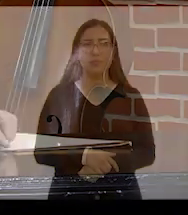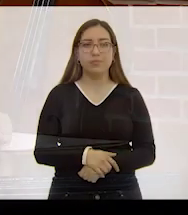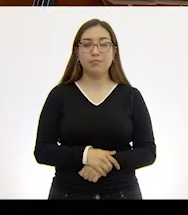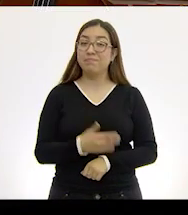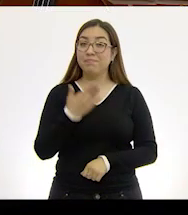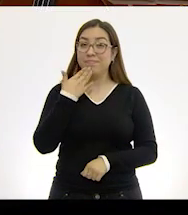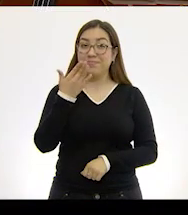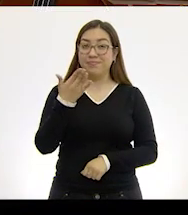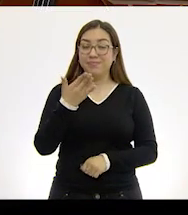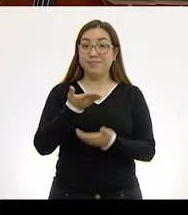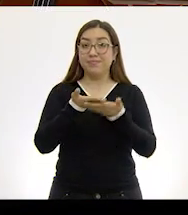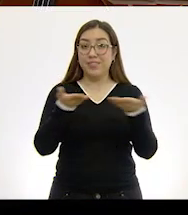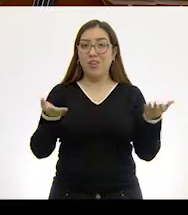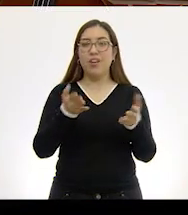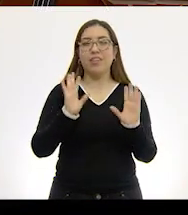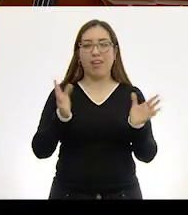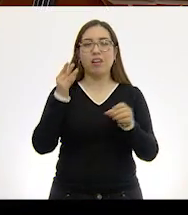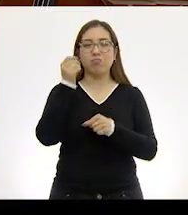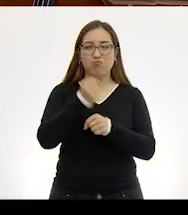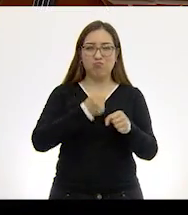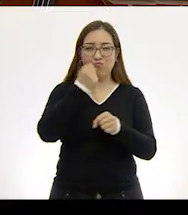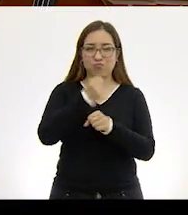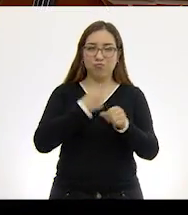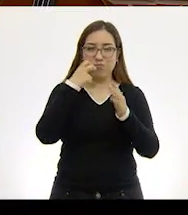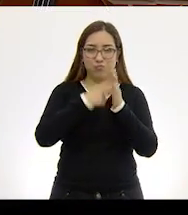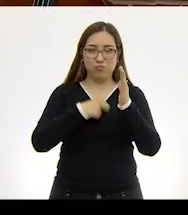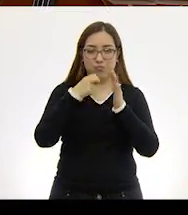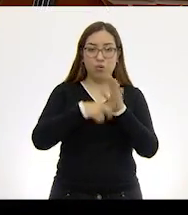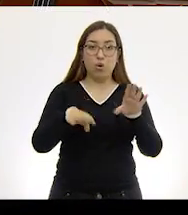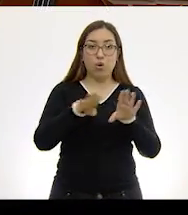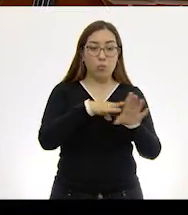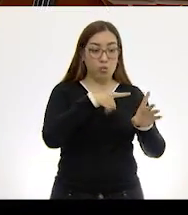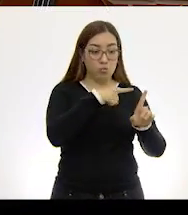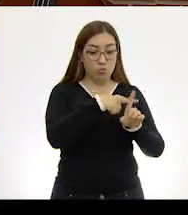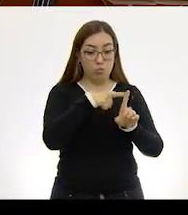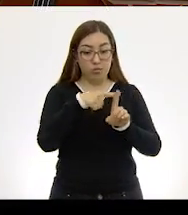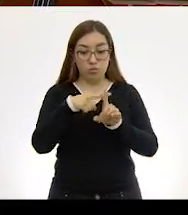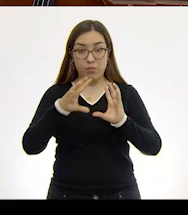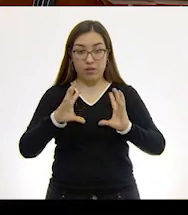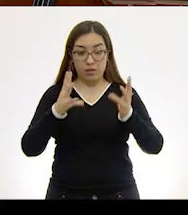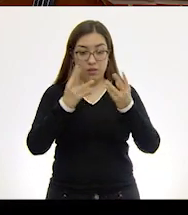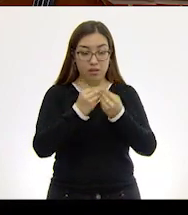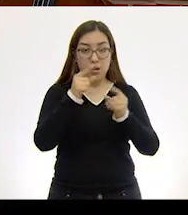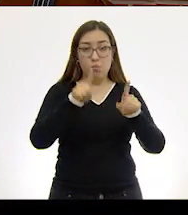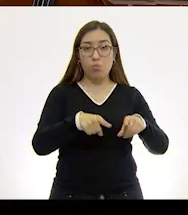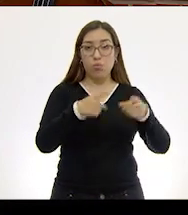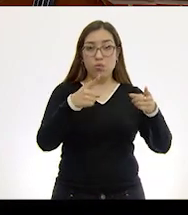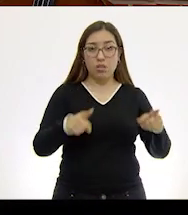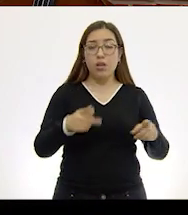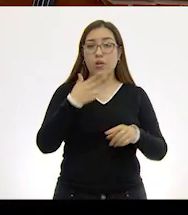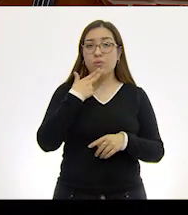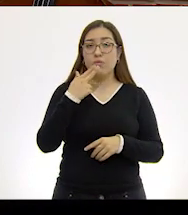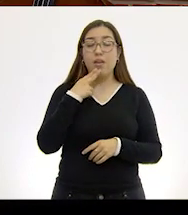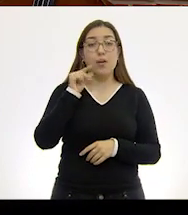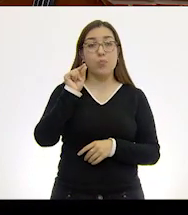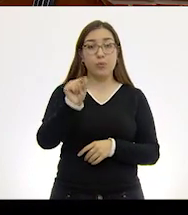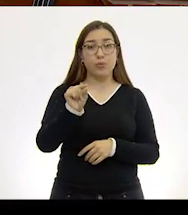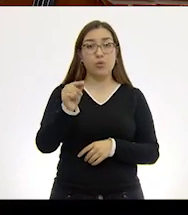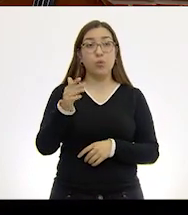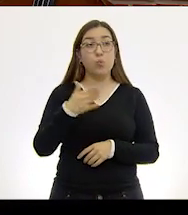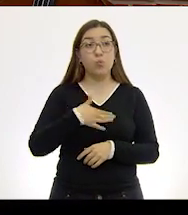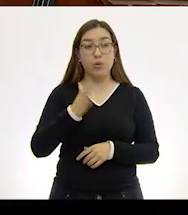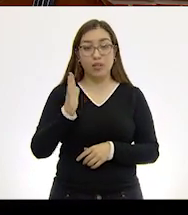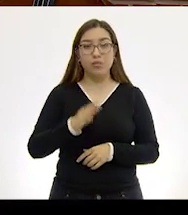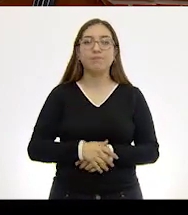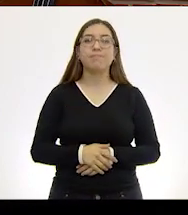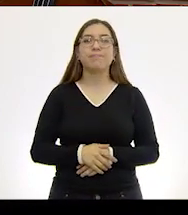Muy bien, ahora ya practicaron la suma en la música a través del puntillo. Pues...